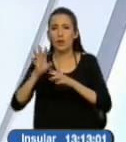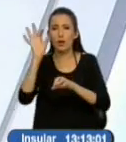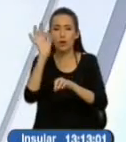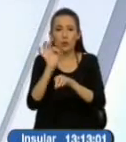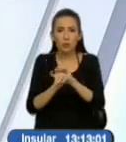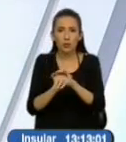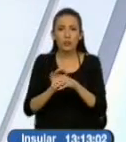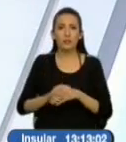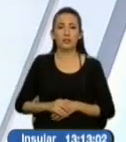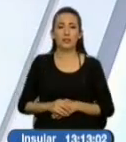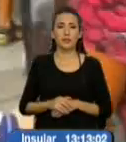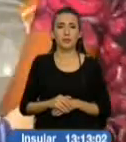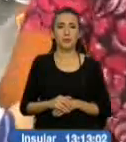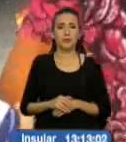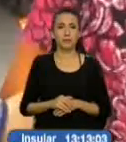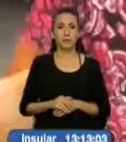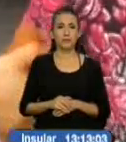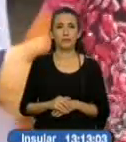Aedes aegypti.